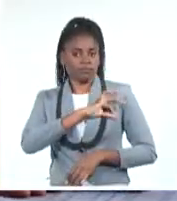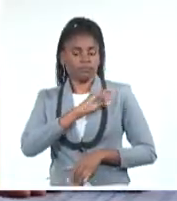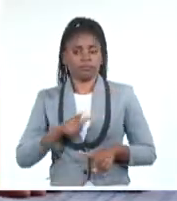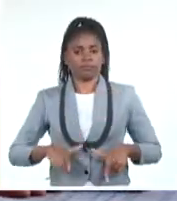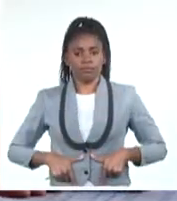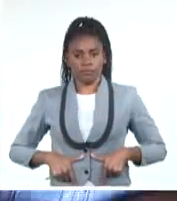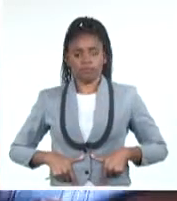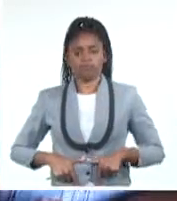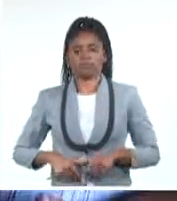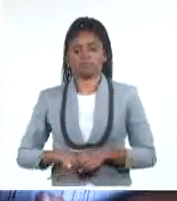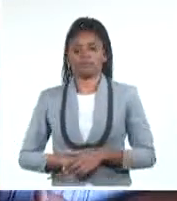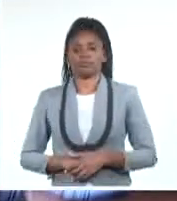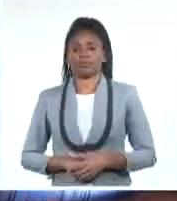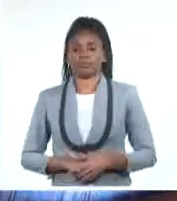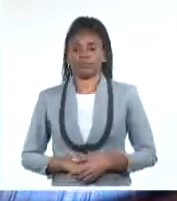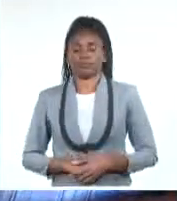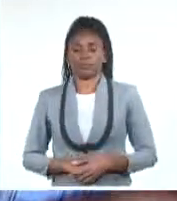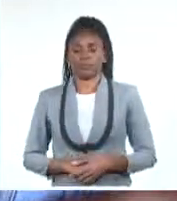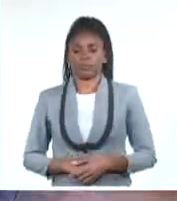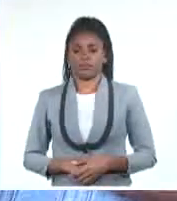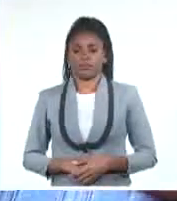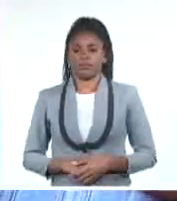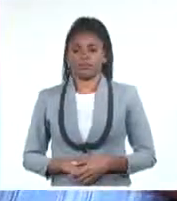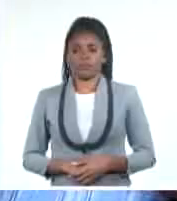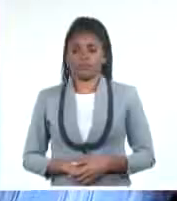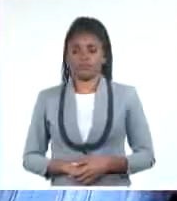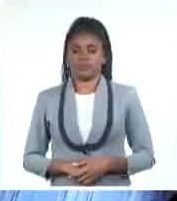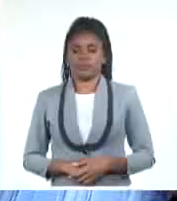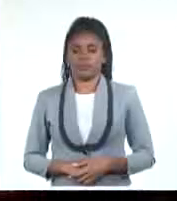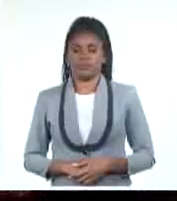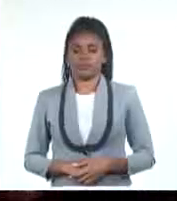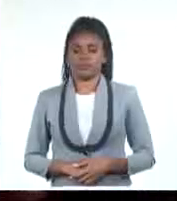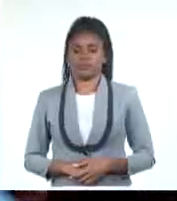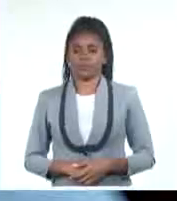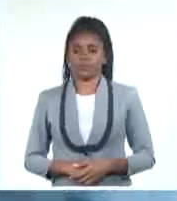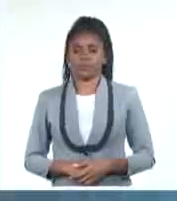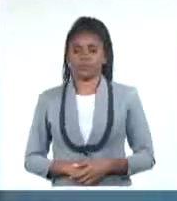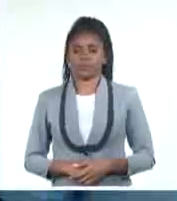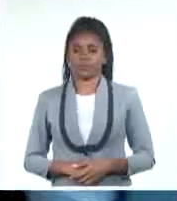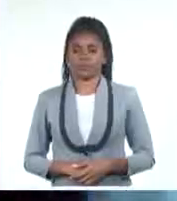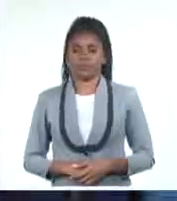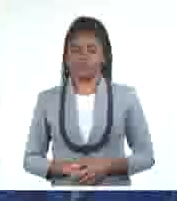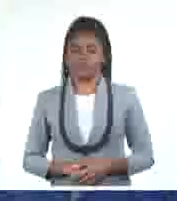Poder Popular. Ricardo Chacón Rubio, Sistema Informativo de la Televisión Cubana.